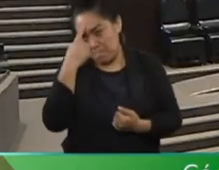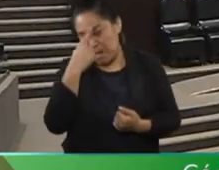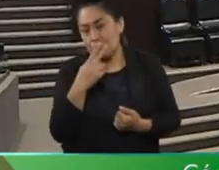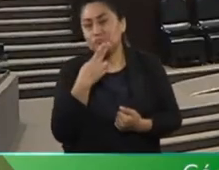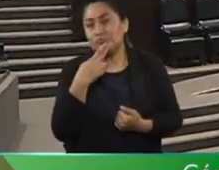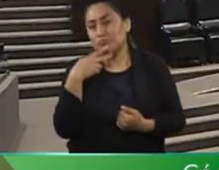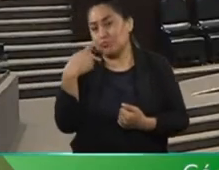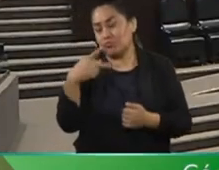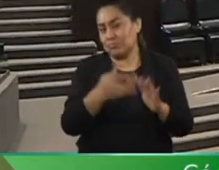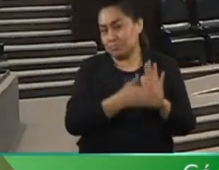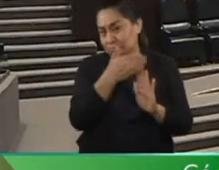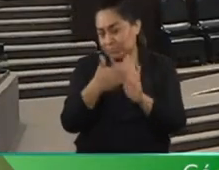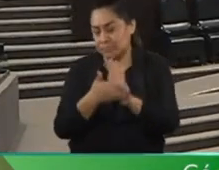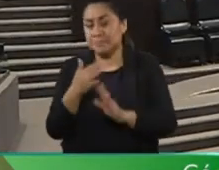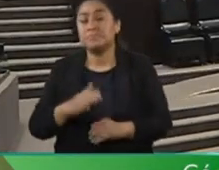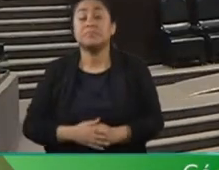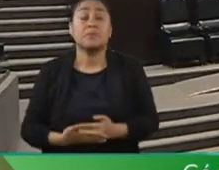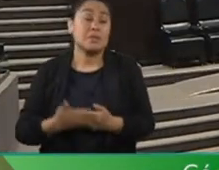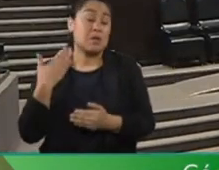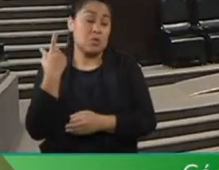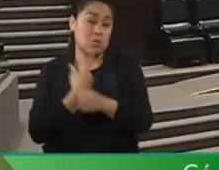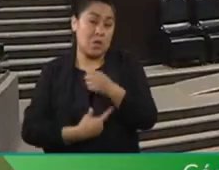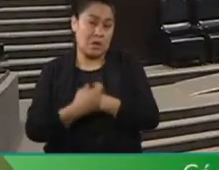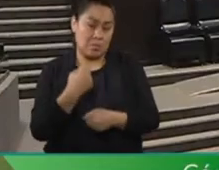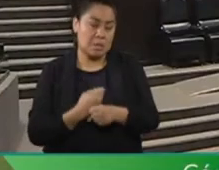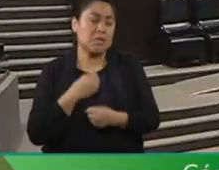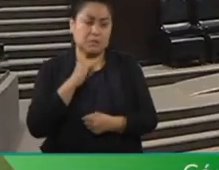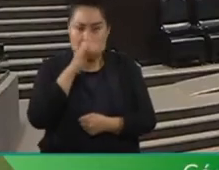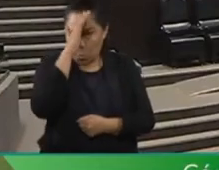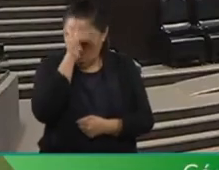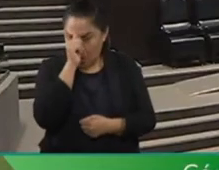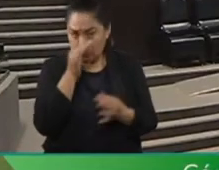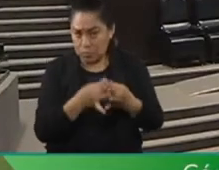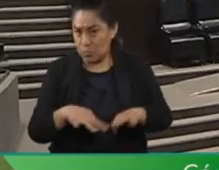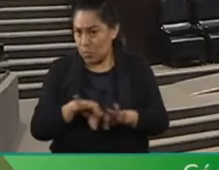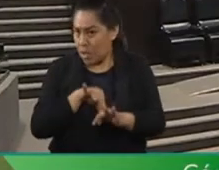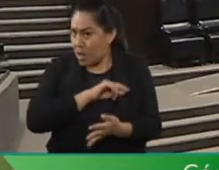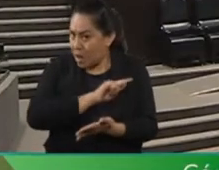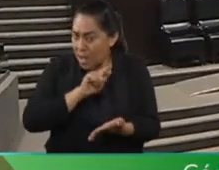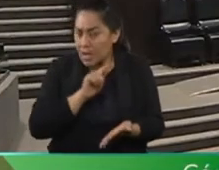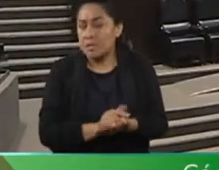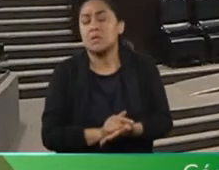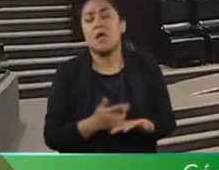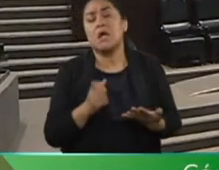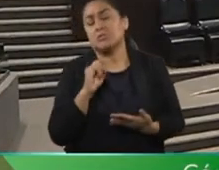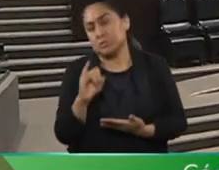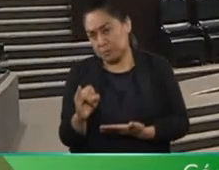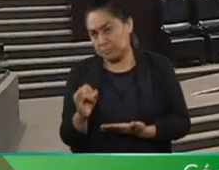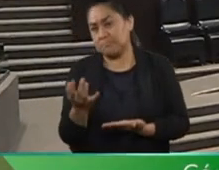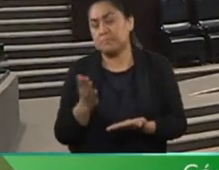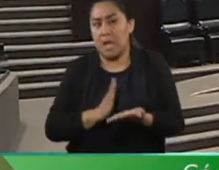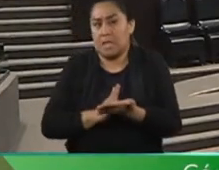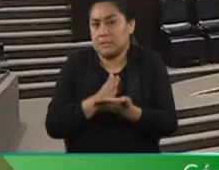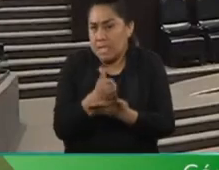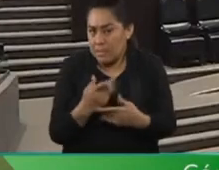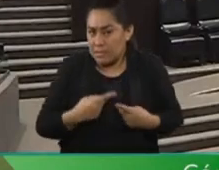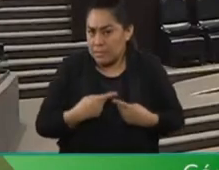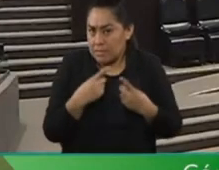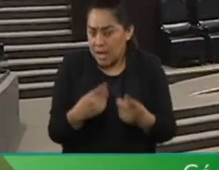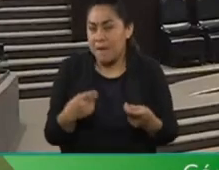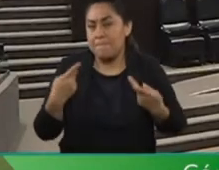autoconstrucción el año pasado aprobamos una reforma muy importante también para dar acceso a las personas trabajadoras